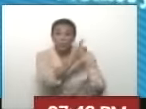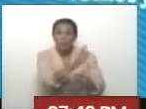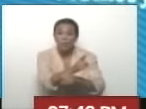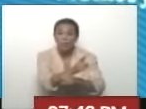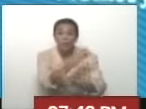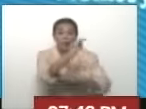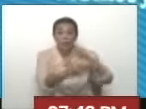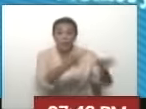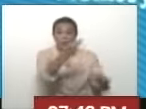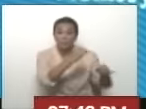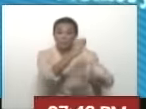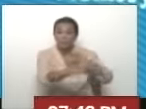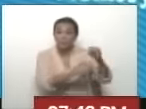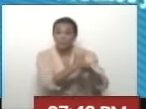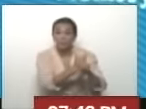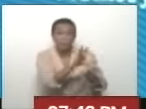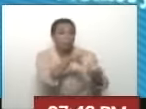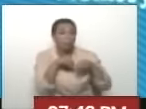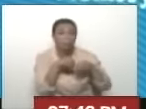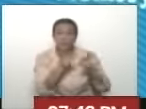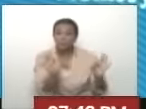de la Corte Internacional de Justicia.